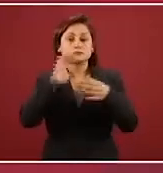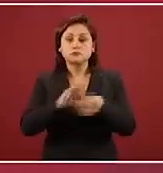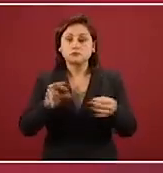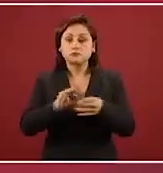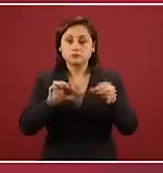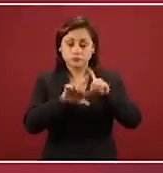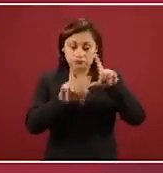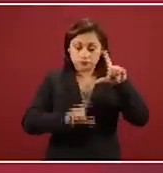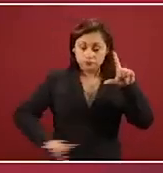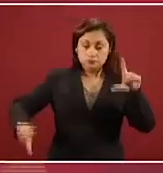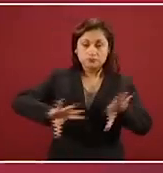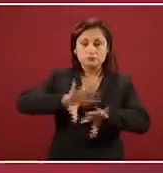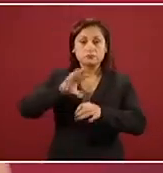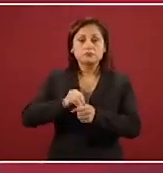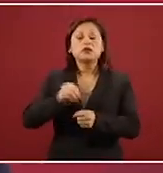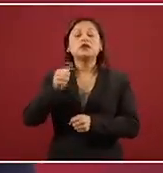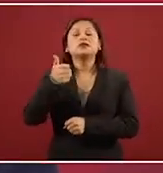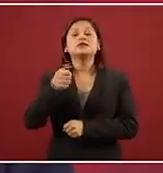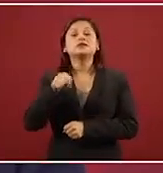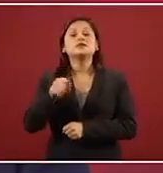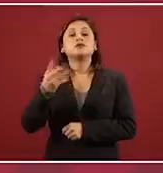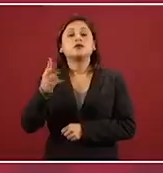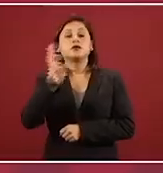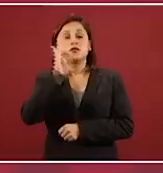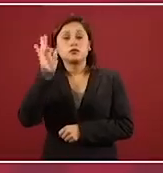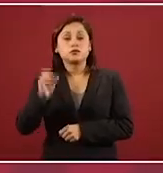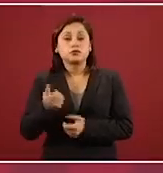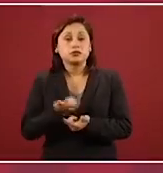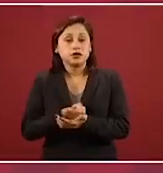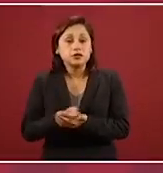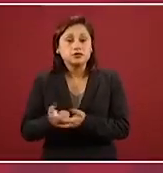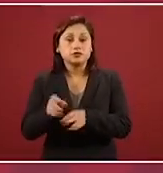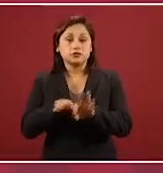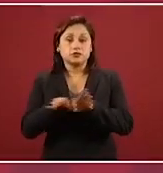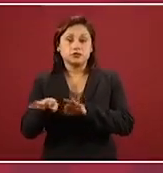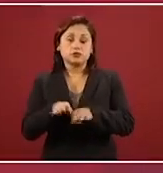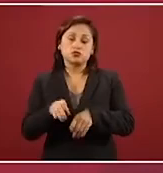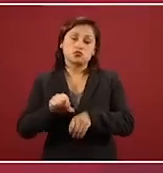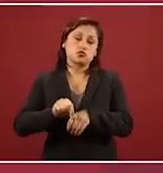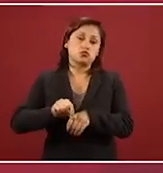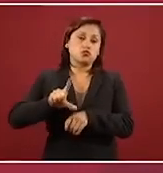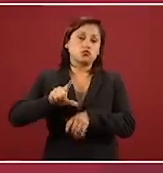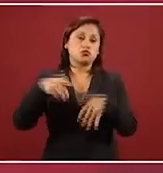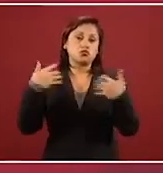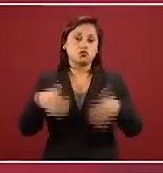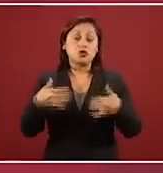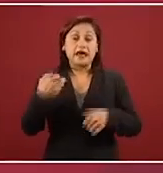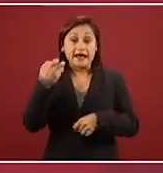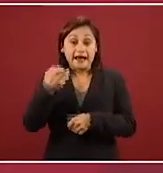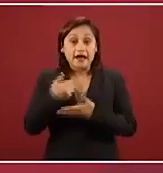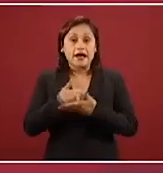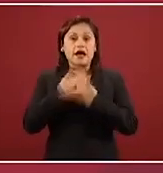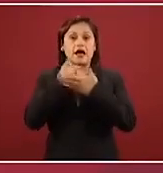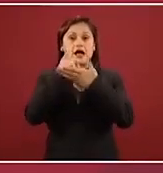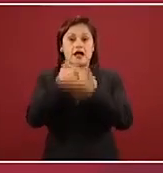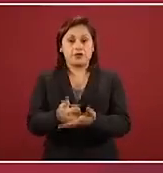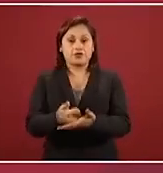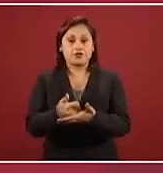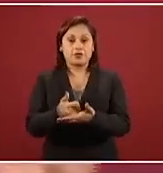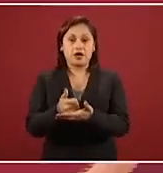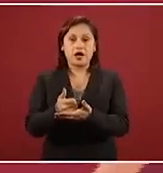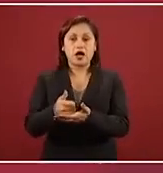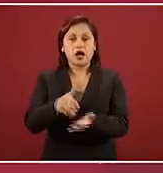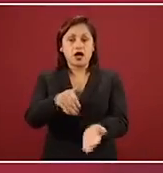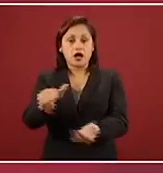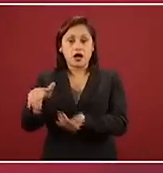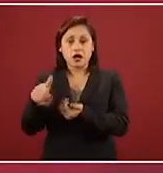de 6.4% de incremento del salario. Esto desde luego incrementa el porcentaje de cuotas y